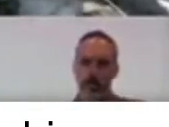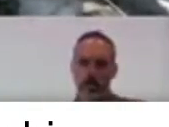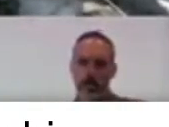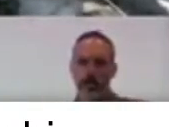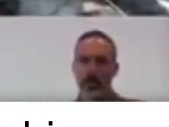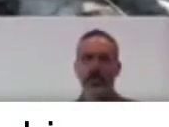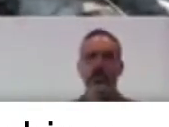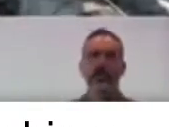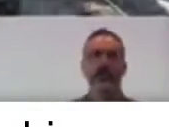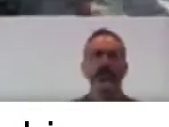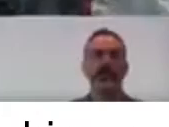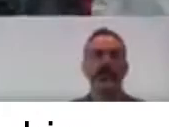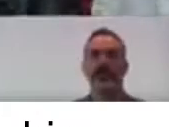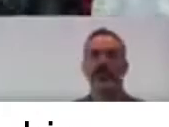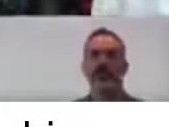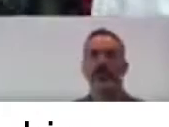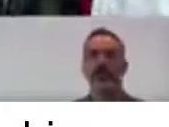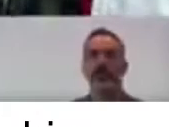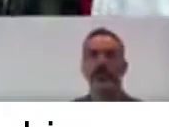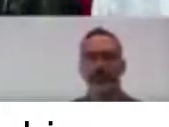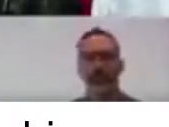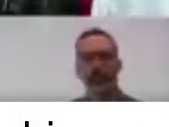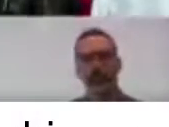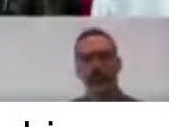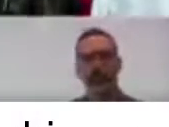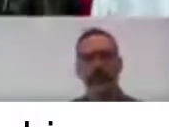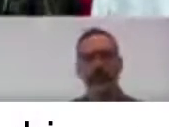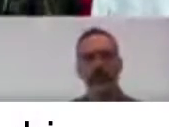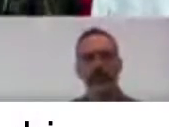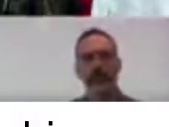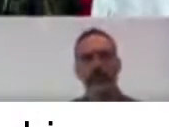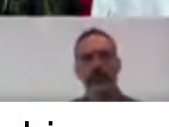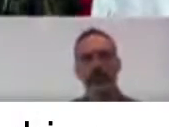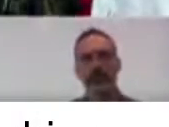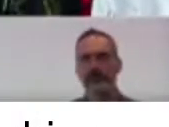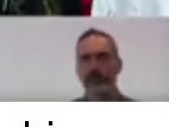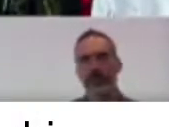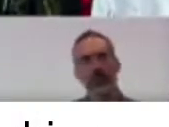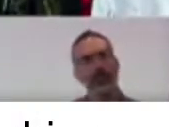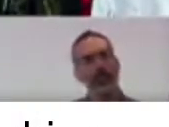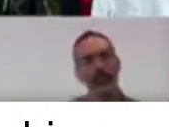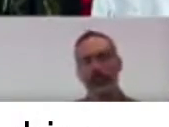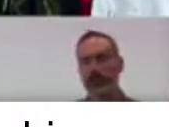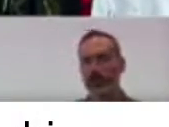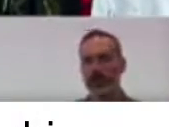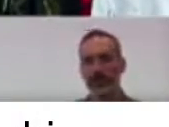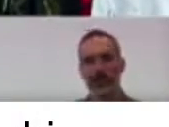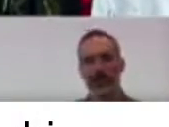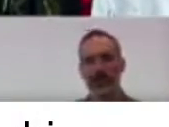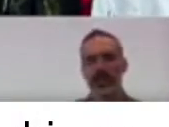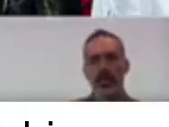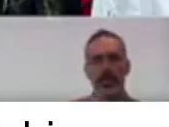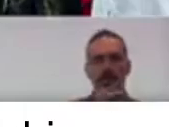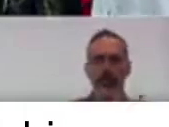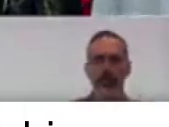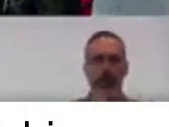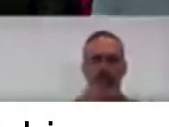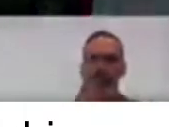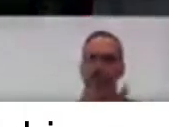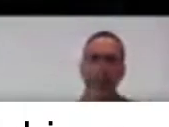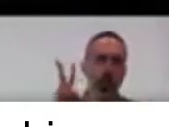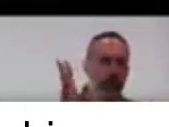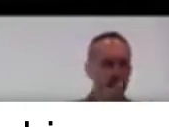la Diagonal. Las trombas que nos han derribado más de 70 árboles. Las